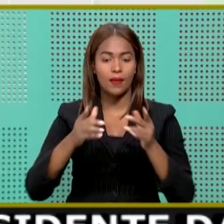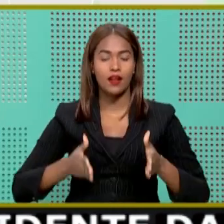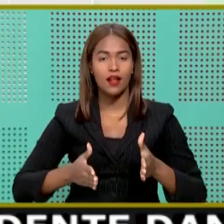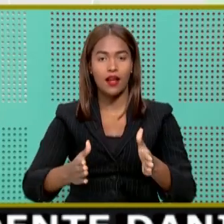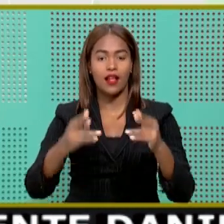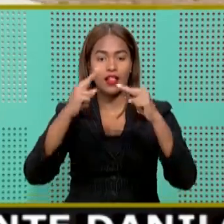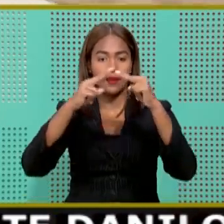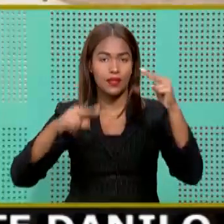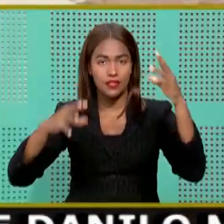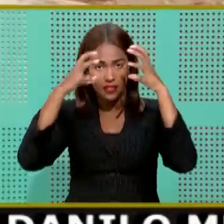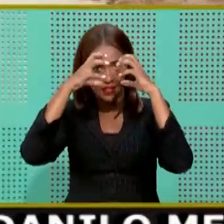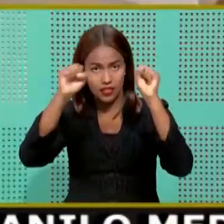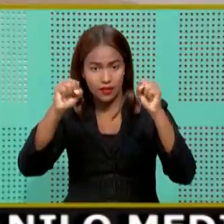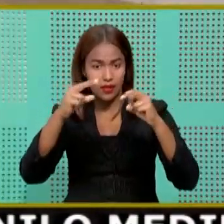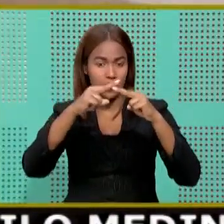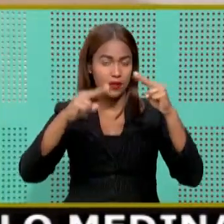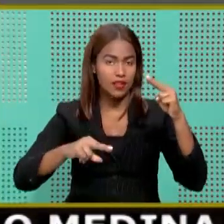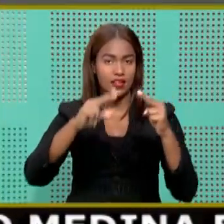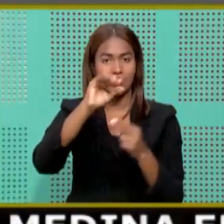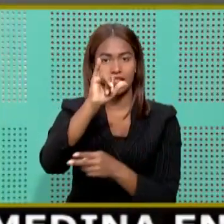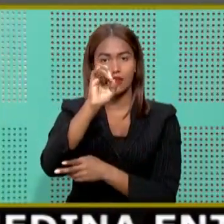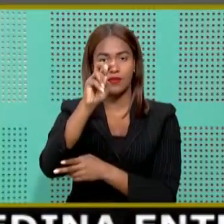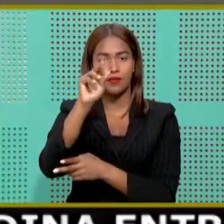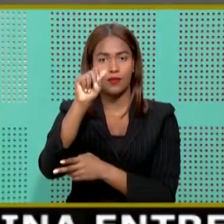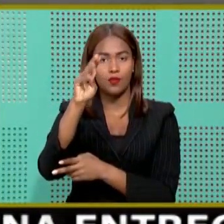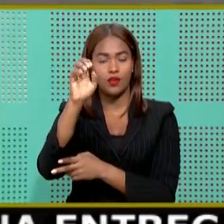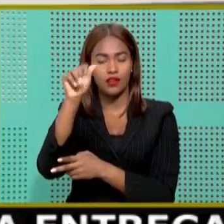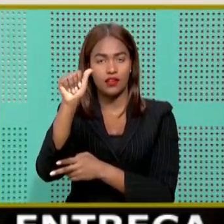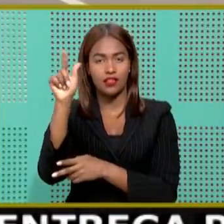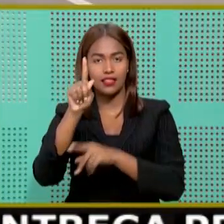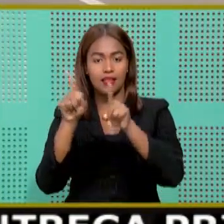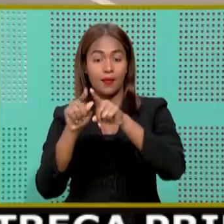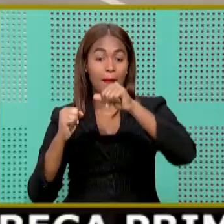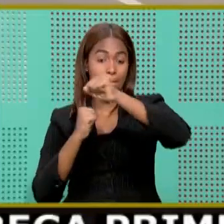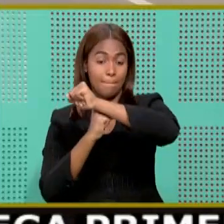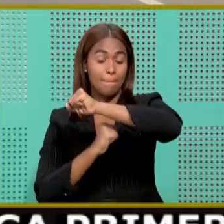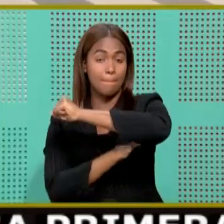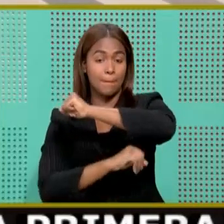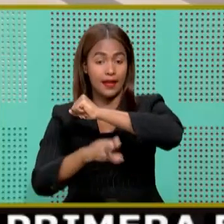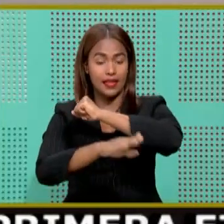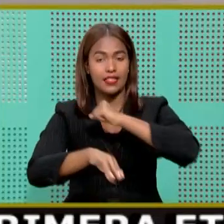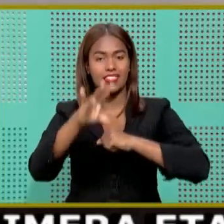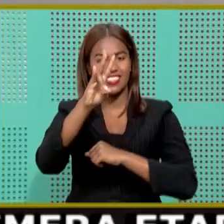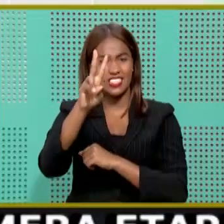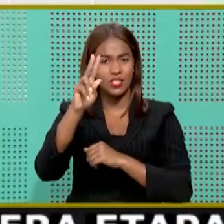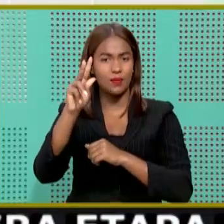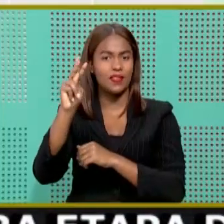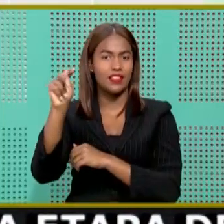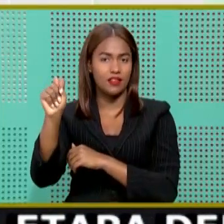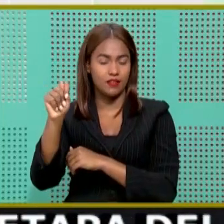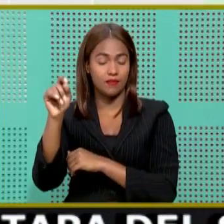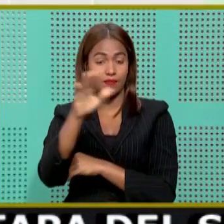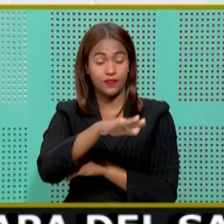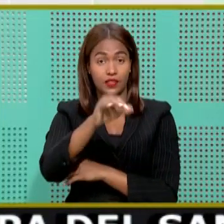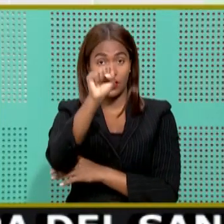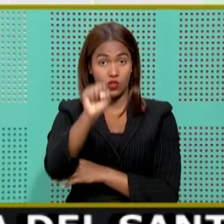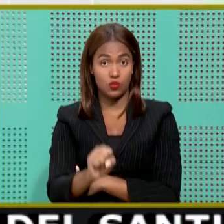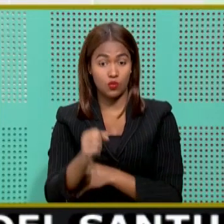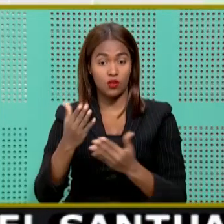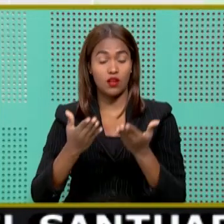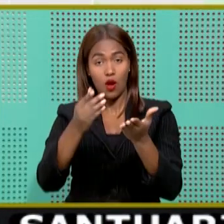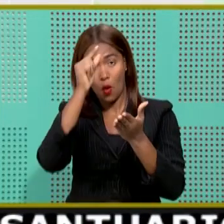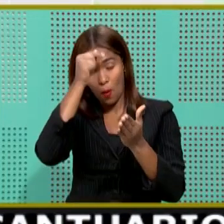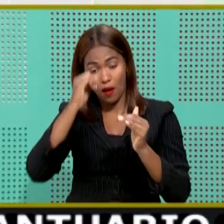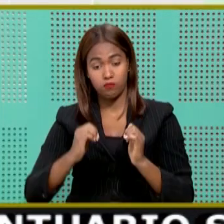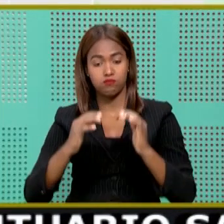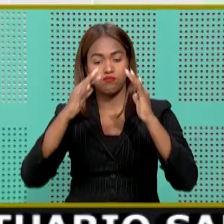El Ceibo, Atomayor, Yerbabuena, así como el puente de Yerbabuena de 72 metros. En la región sur, el gobierno entregó reconstruida